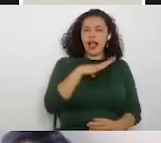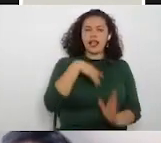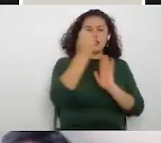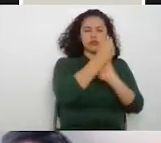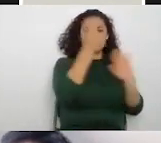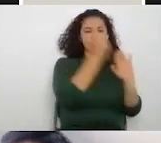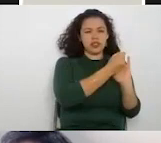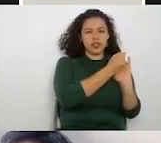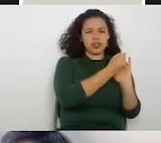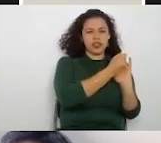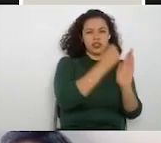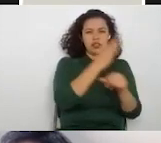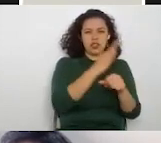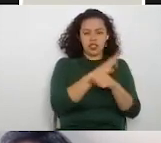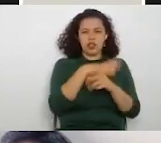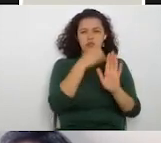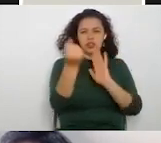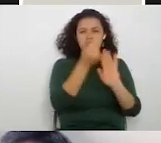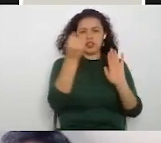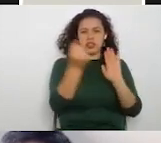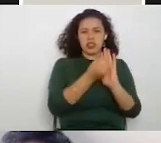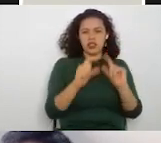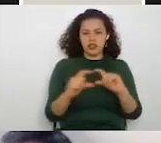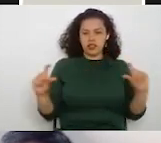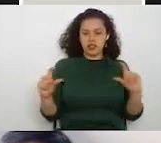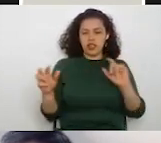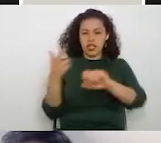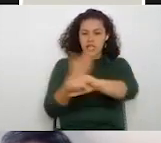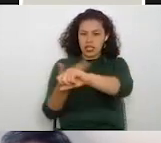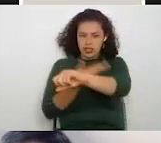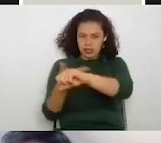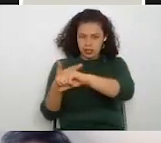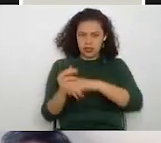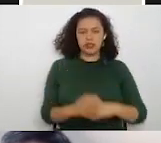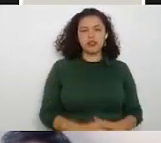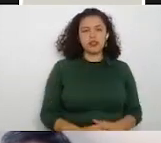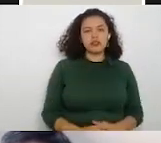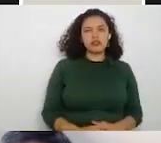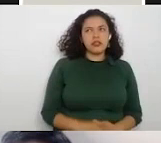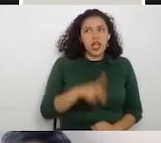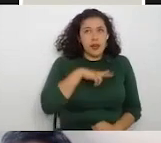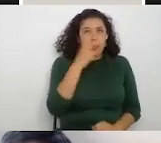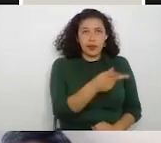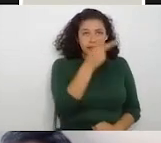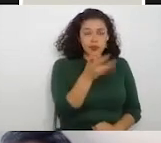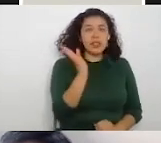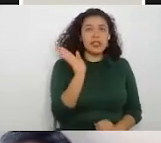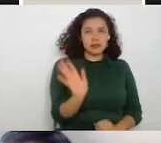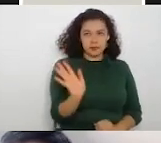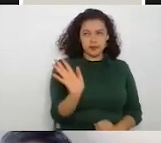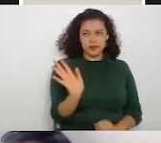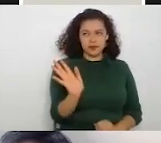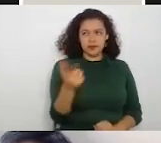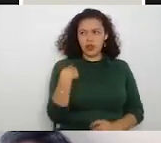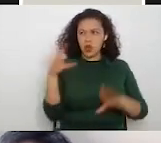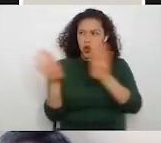de hecho en la que está ahorita trae un sello abajo que dice registrado. Mi pregunta sería, ¿cómo o